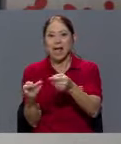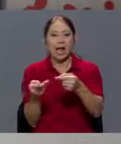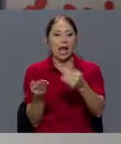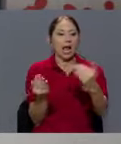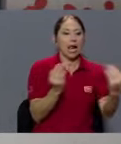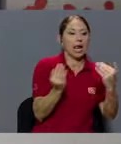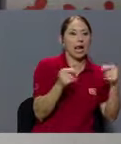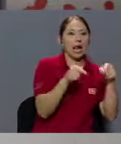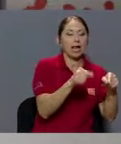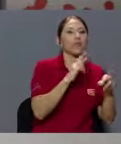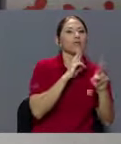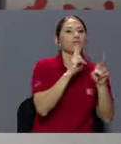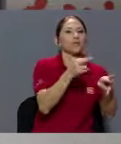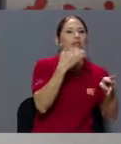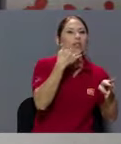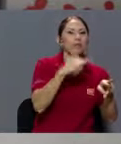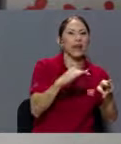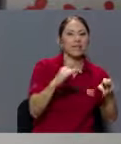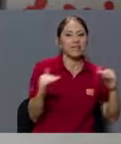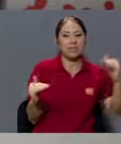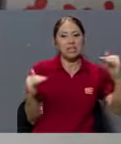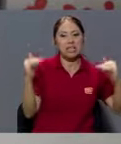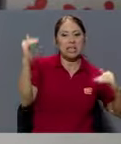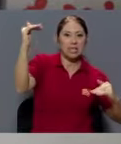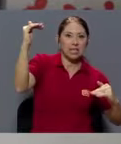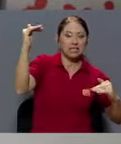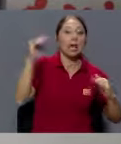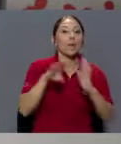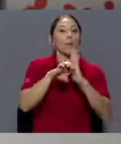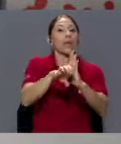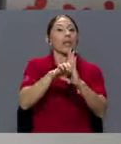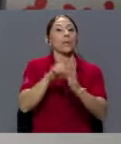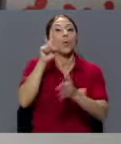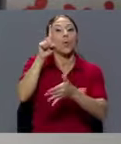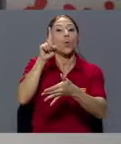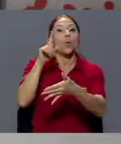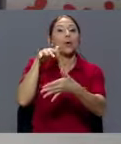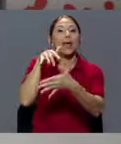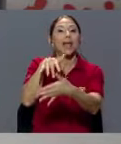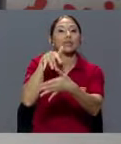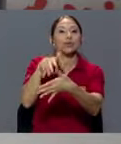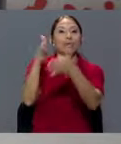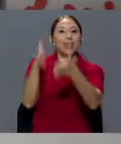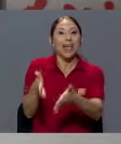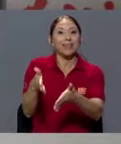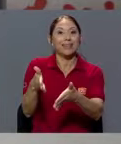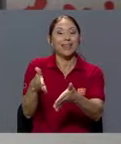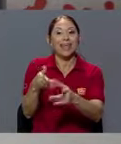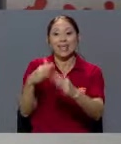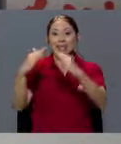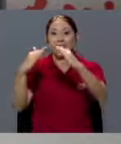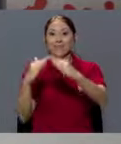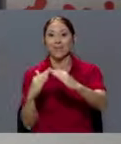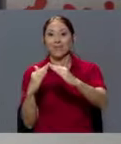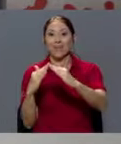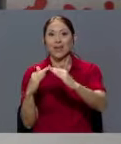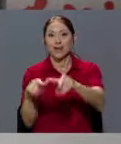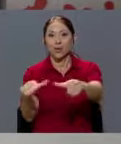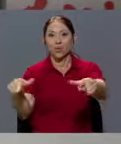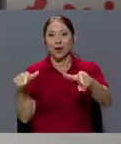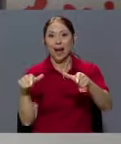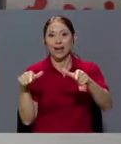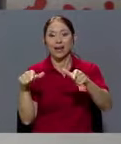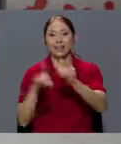deficientes. Un estudiante que proviene de un distrito con un índice de desarrollo social alto, que